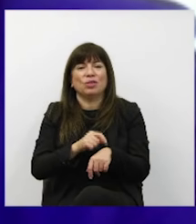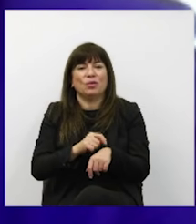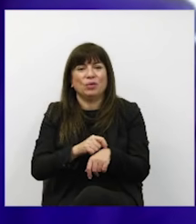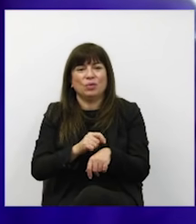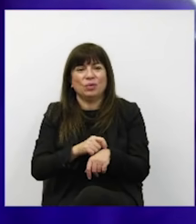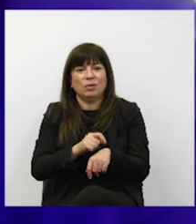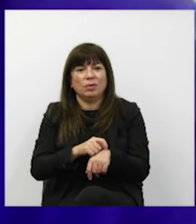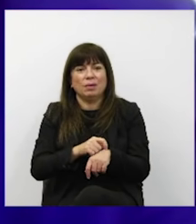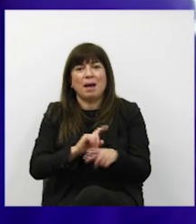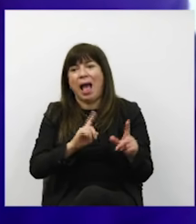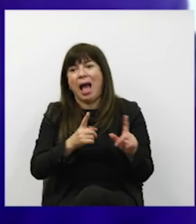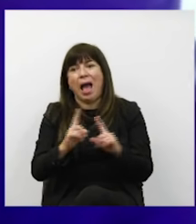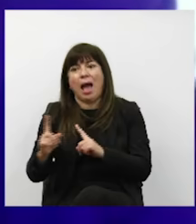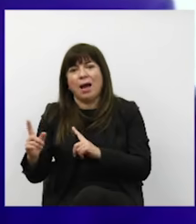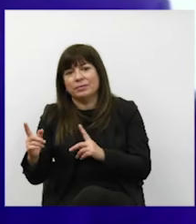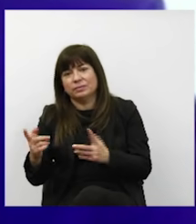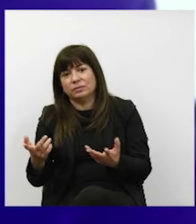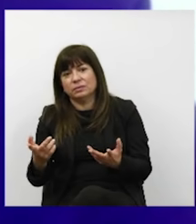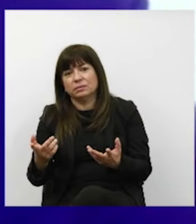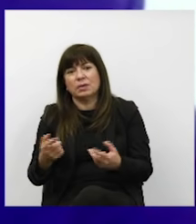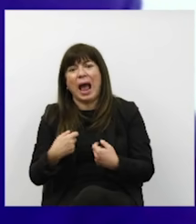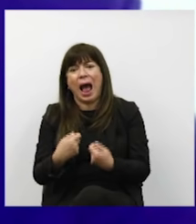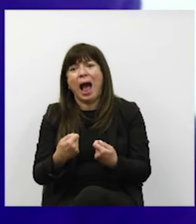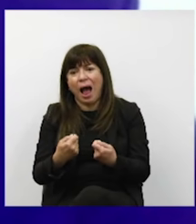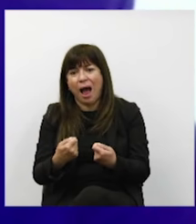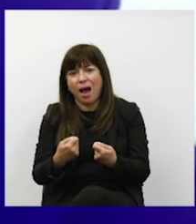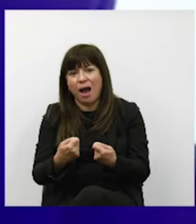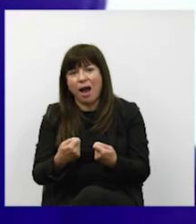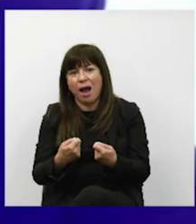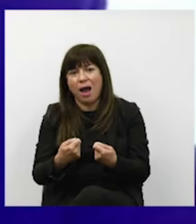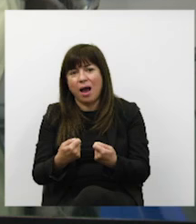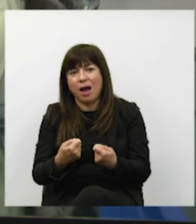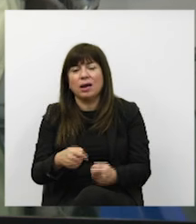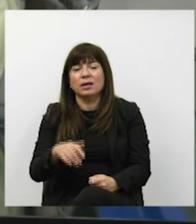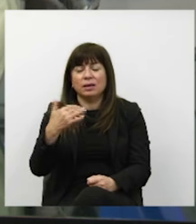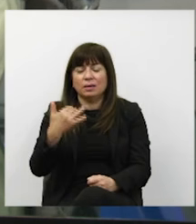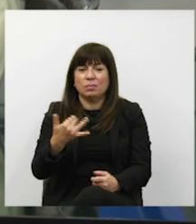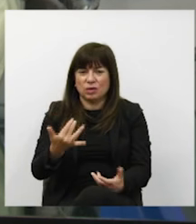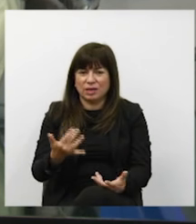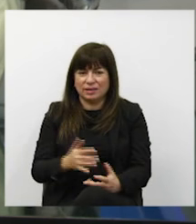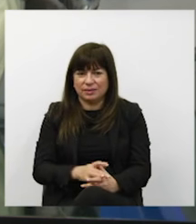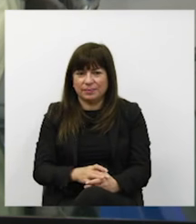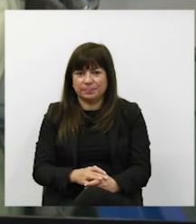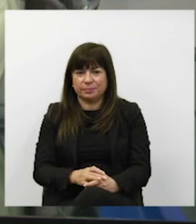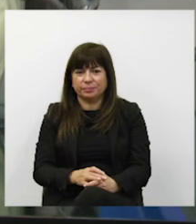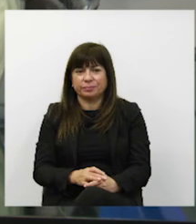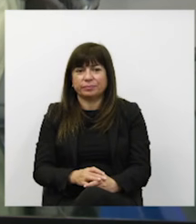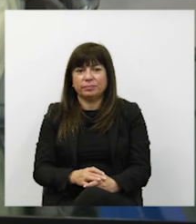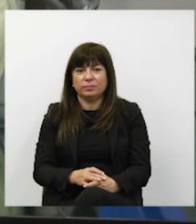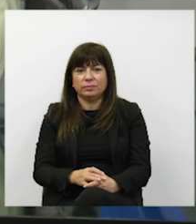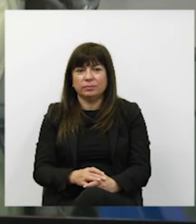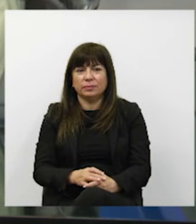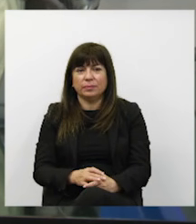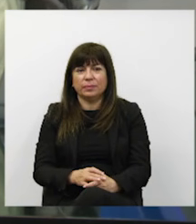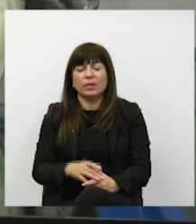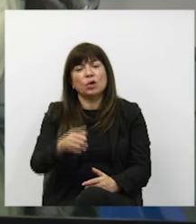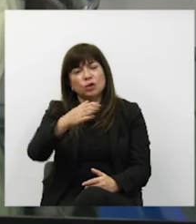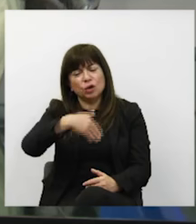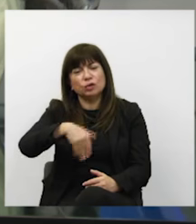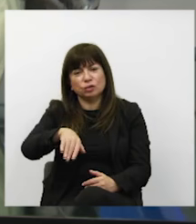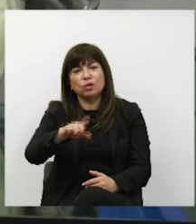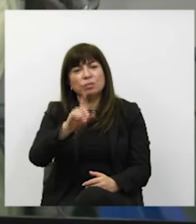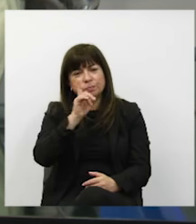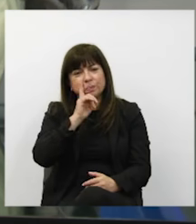bien, mire, gaste todo lo que haya que gastar, pero guarde las boletas. Eso me parece una buena forma de ponerlo. Nosotros